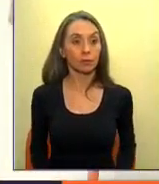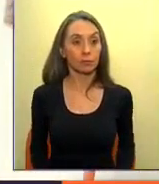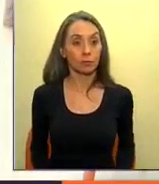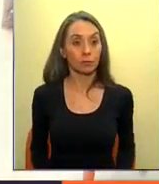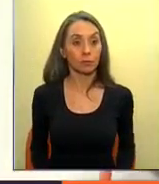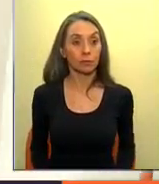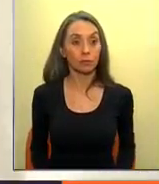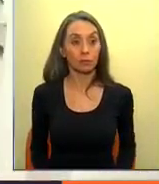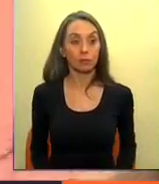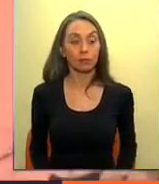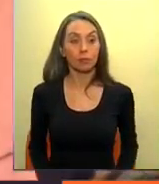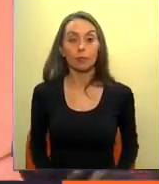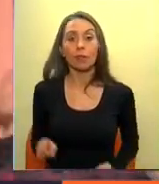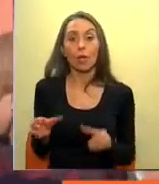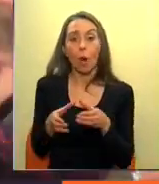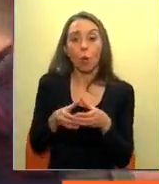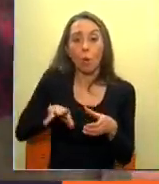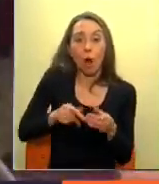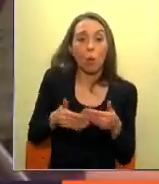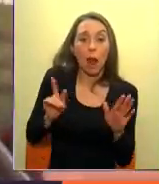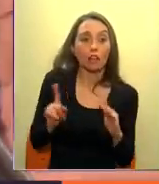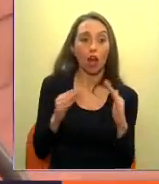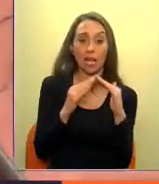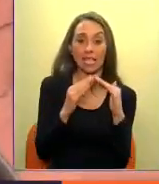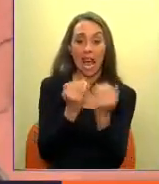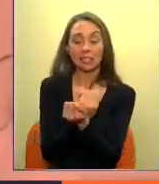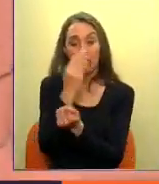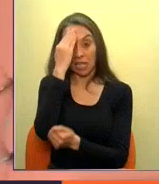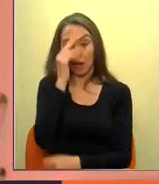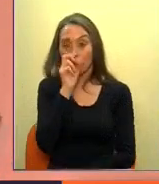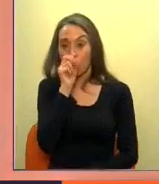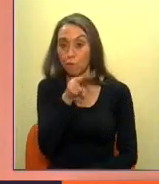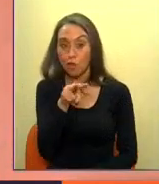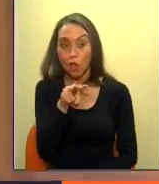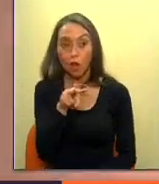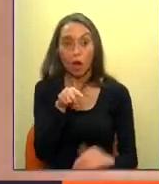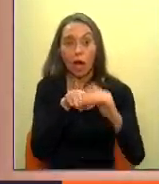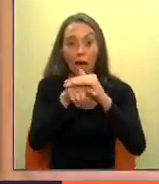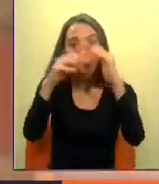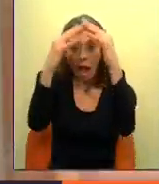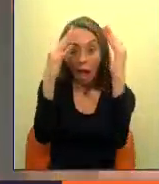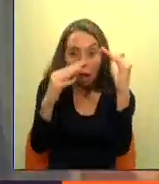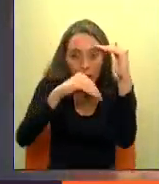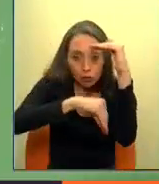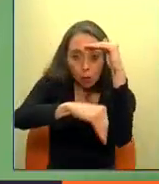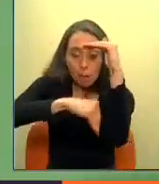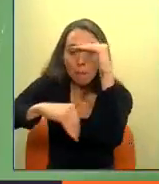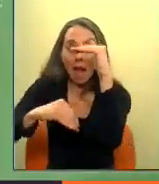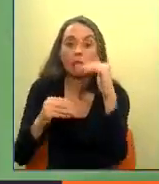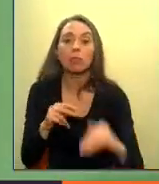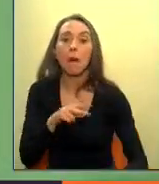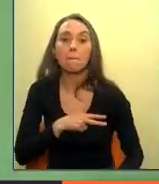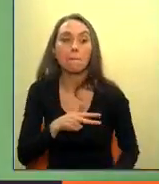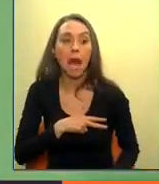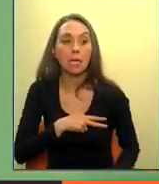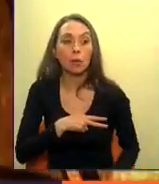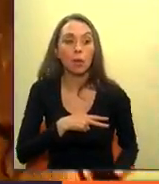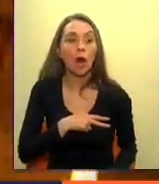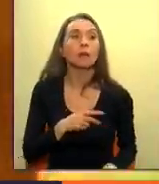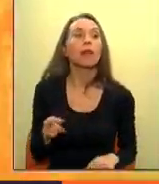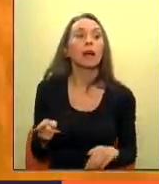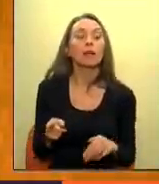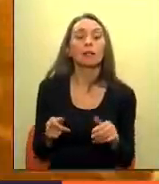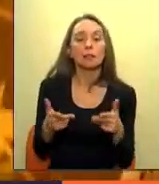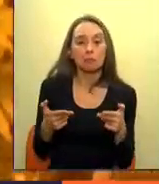no era una banda cualquiera en su vivienda carabineros encontró un pequeño invernadero con plantas de marihuana herramientas que supuestamente utilizan